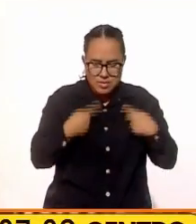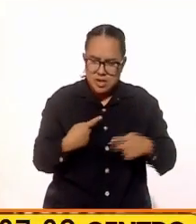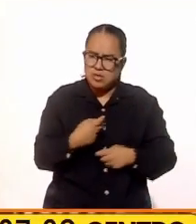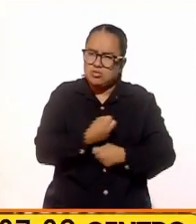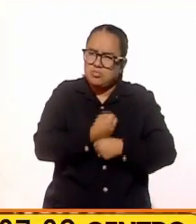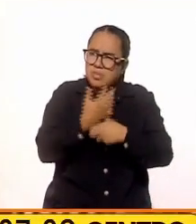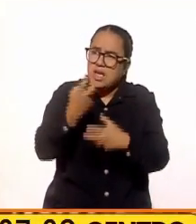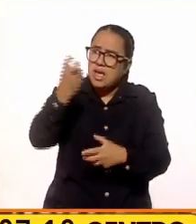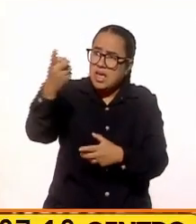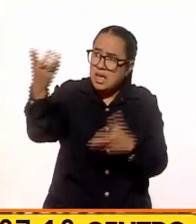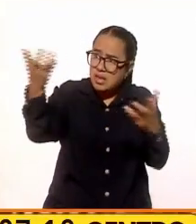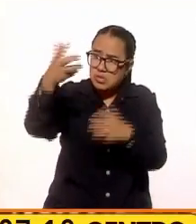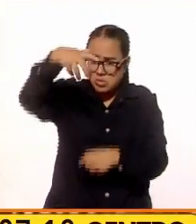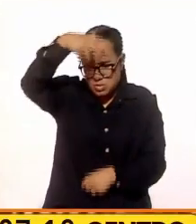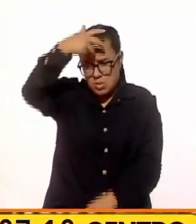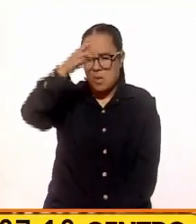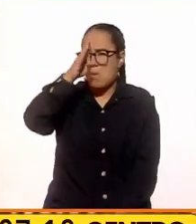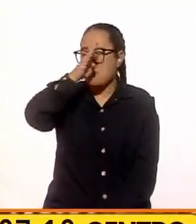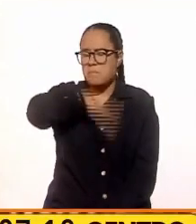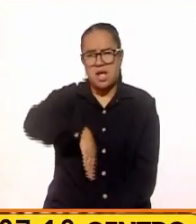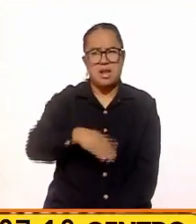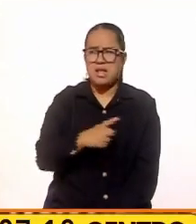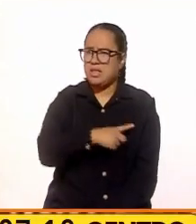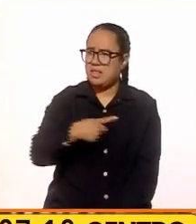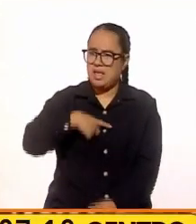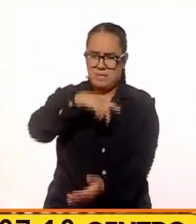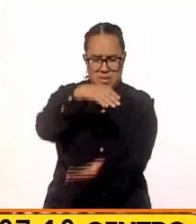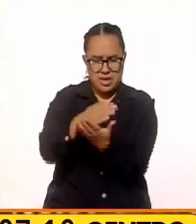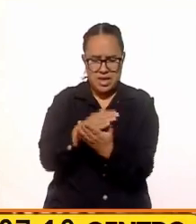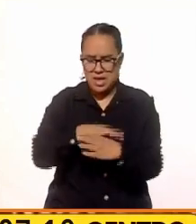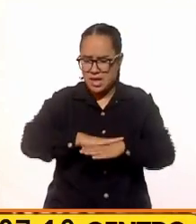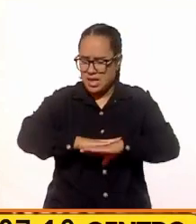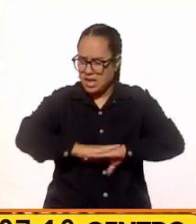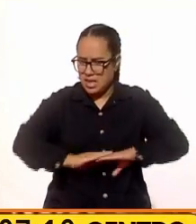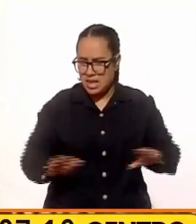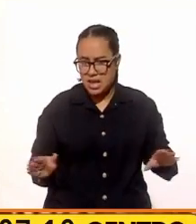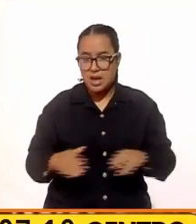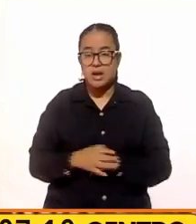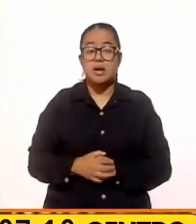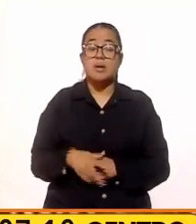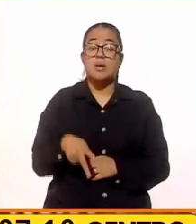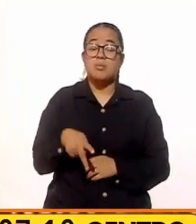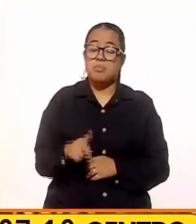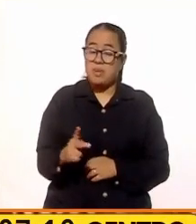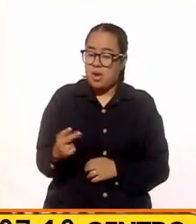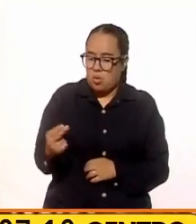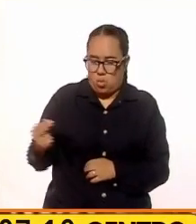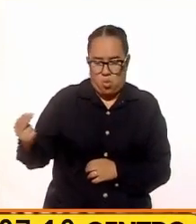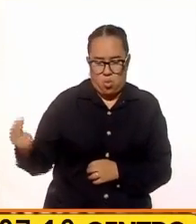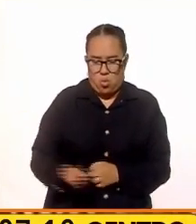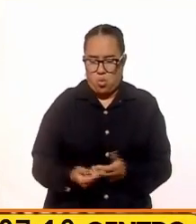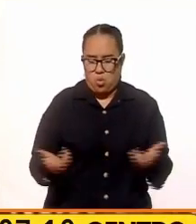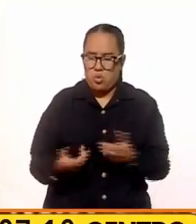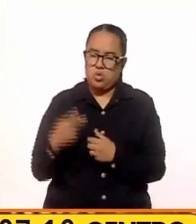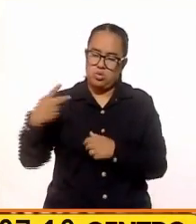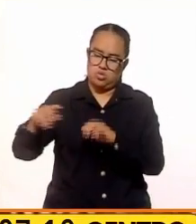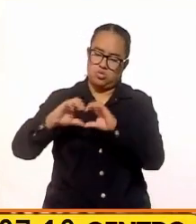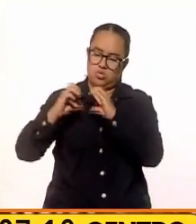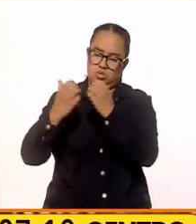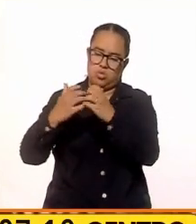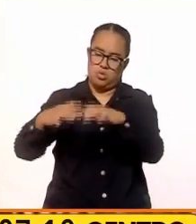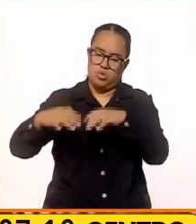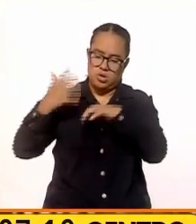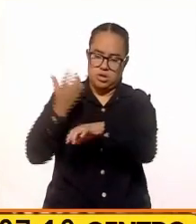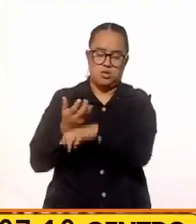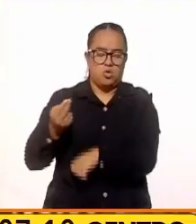lo que está sucediendo y que le ponga frenos a su propio presidente. Pero se necesita una acción urgente del Congreso de Estados